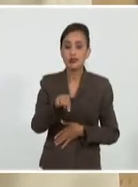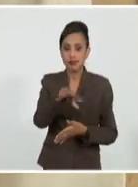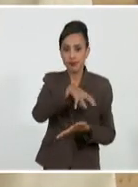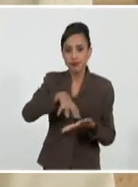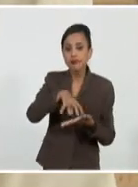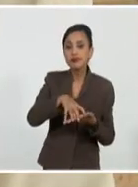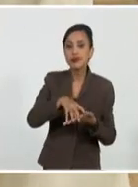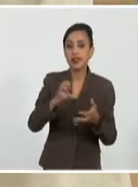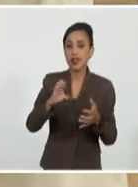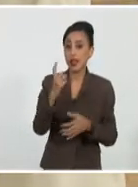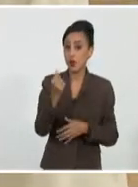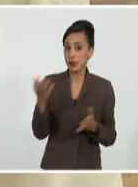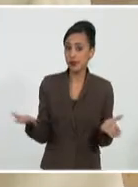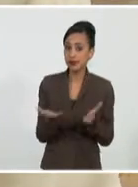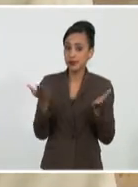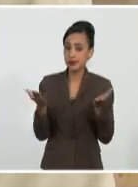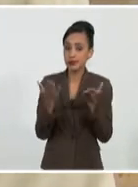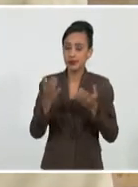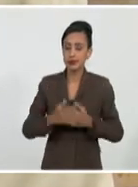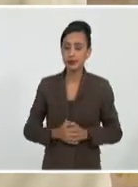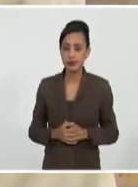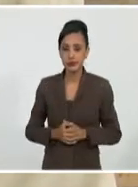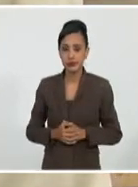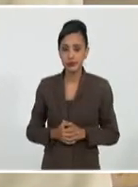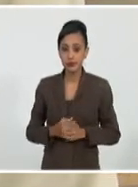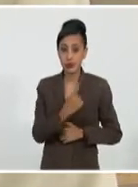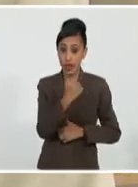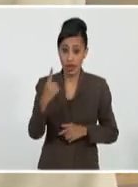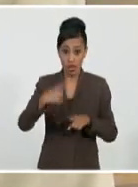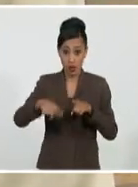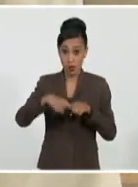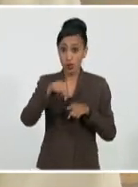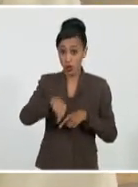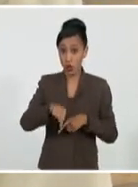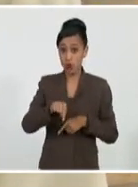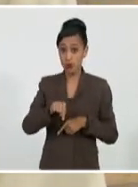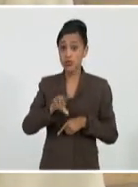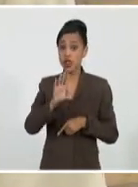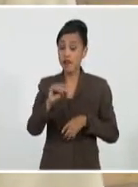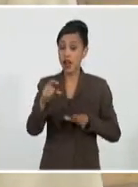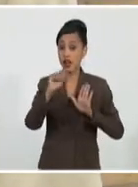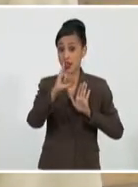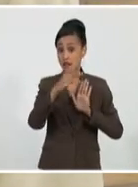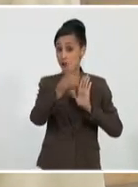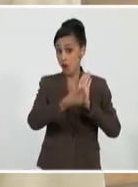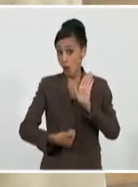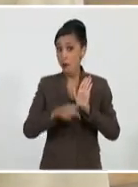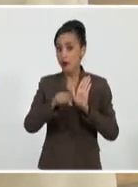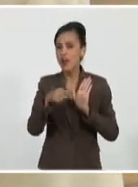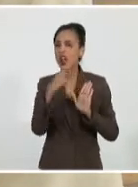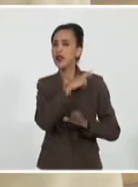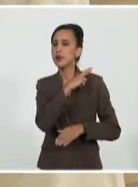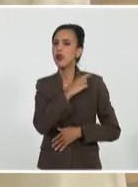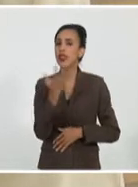cada una de las cuestiones que hoy se está hablando en el informe es precisamente responsabilidad del